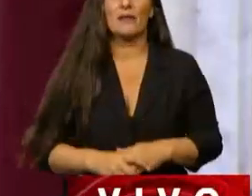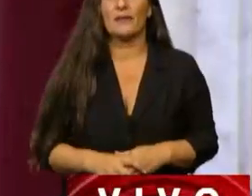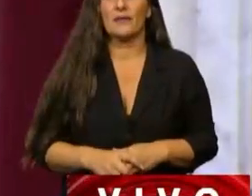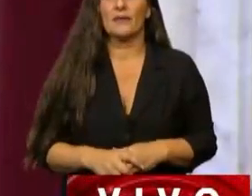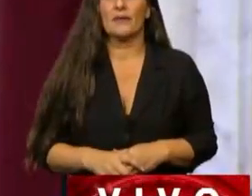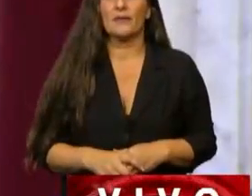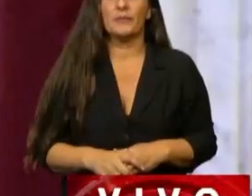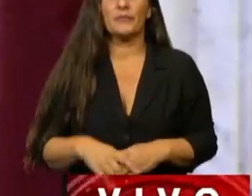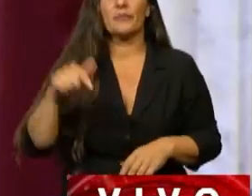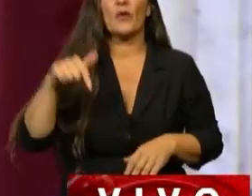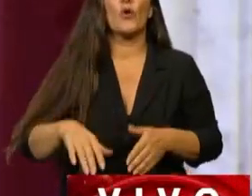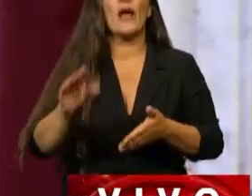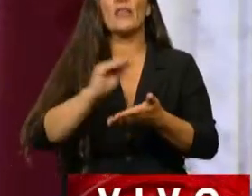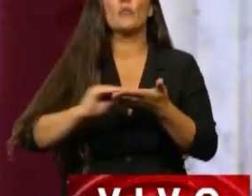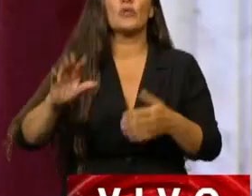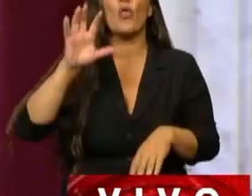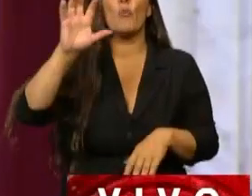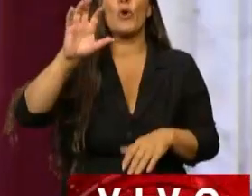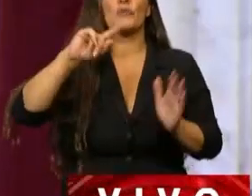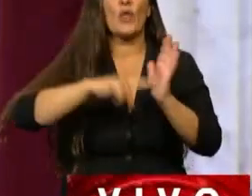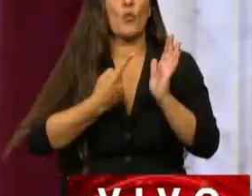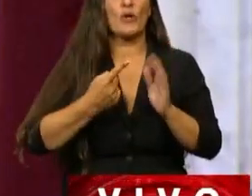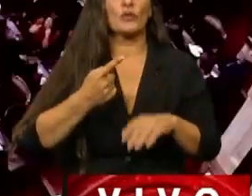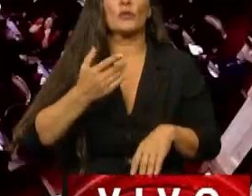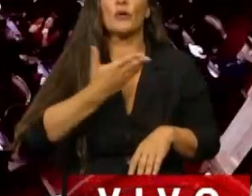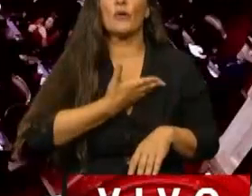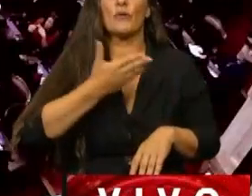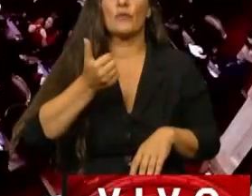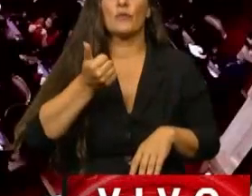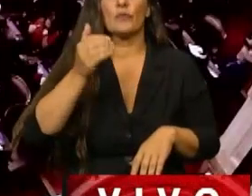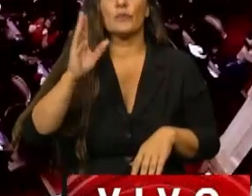Continúa en uso de la palabra el diputado por la provincia de Buenos Aires, Fabio Ketglas.